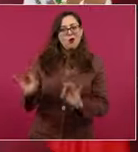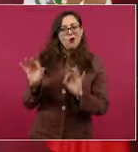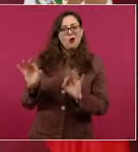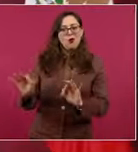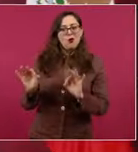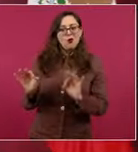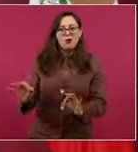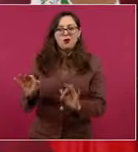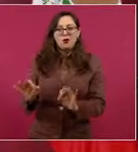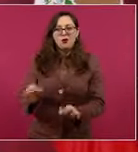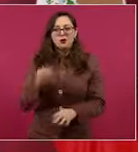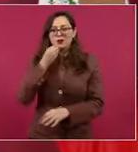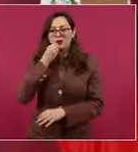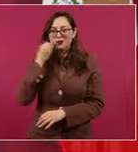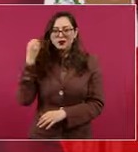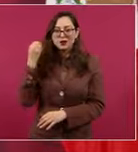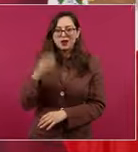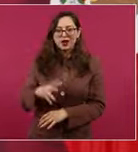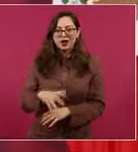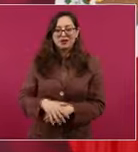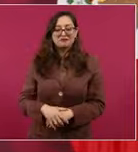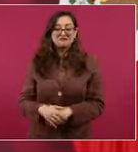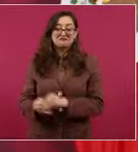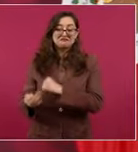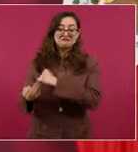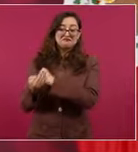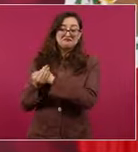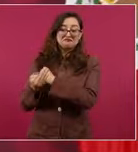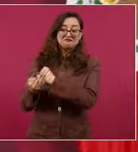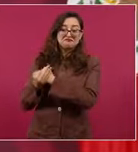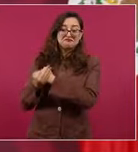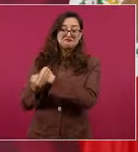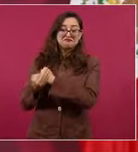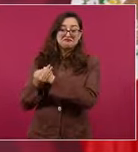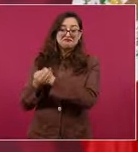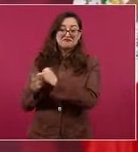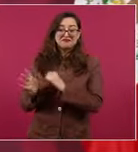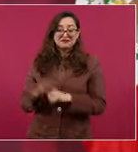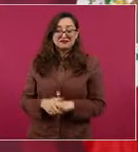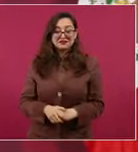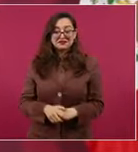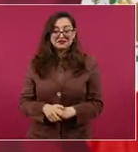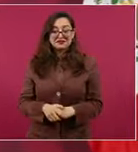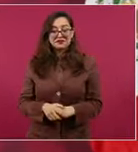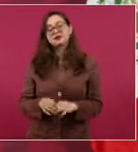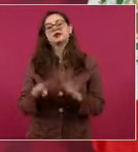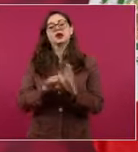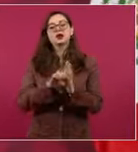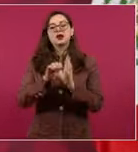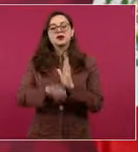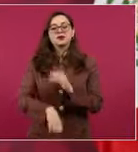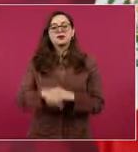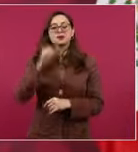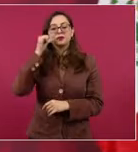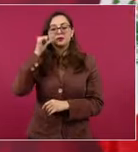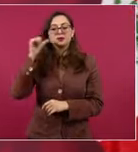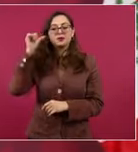Y además, la defensa que hacen. Ayer, por ejemplo, de